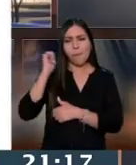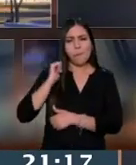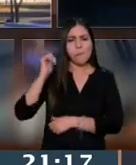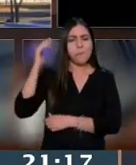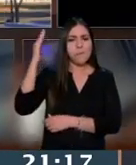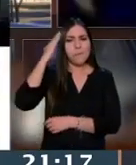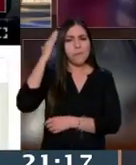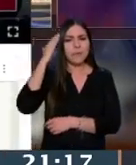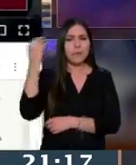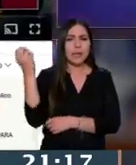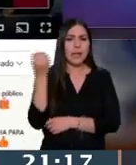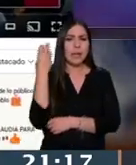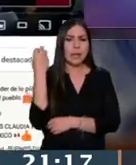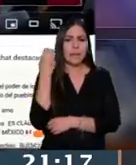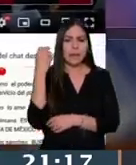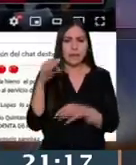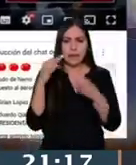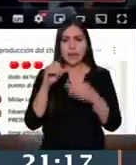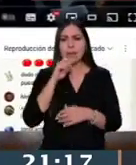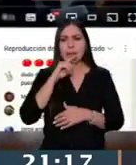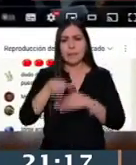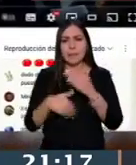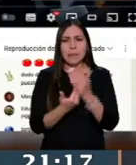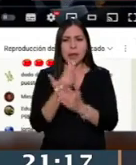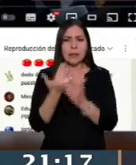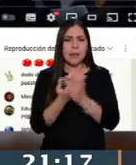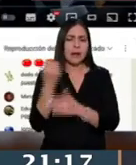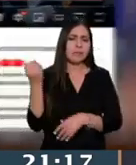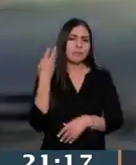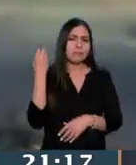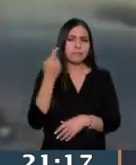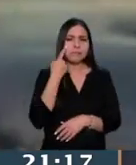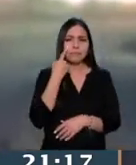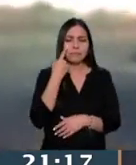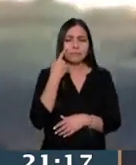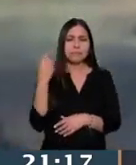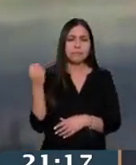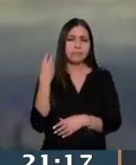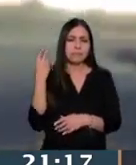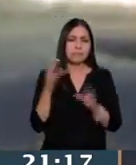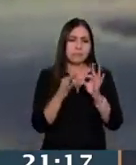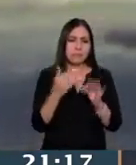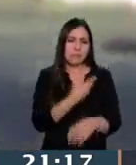evento oficial, además de la conferencia matutina presidencial.